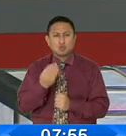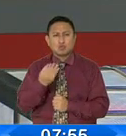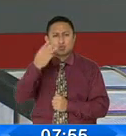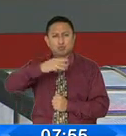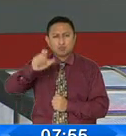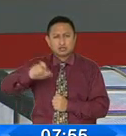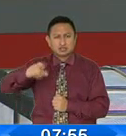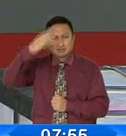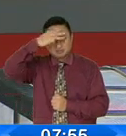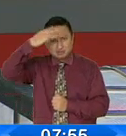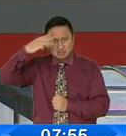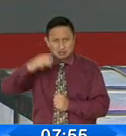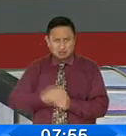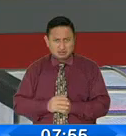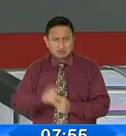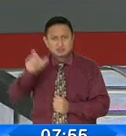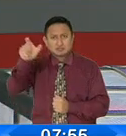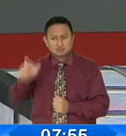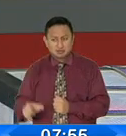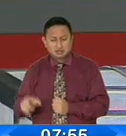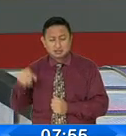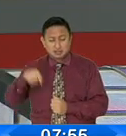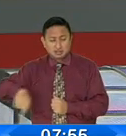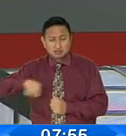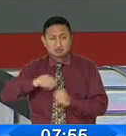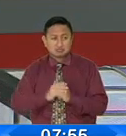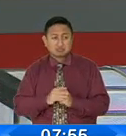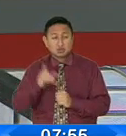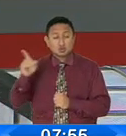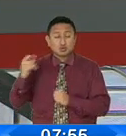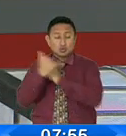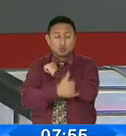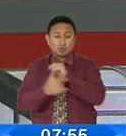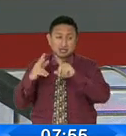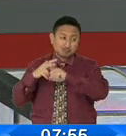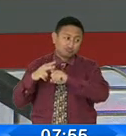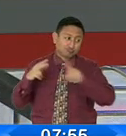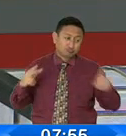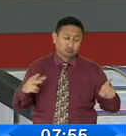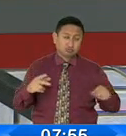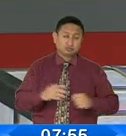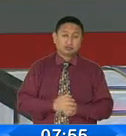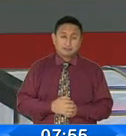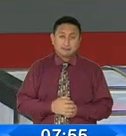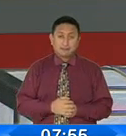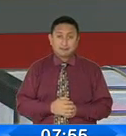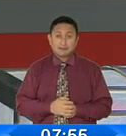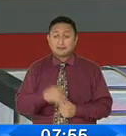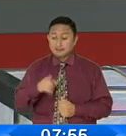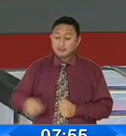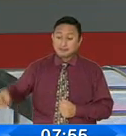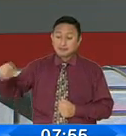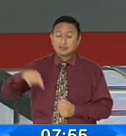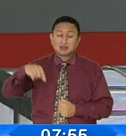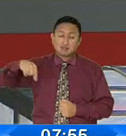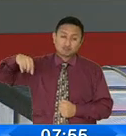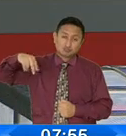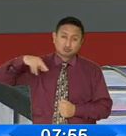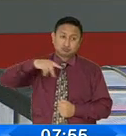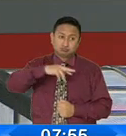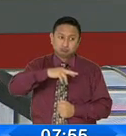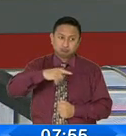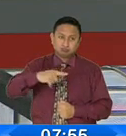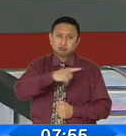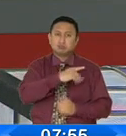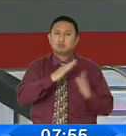venezolanos que, pues, de una u otra manera han salido, han huido de ese país. Ellos en el caminar se han encontrado con